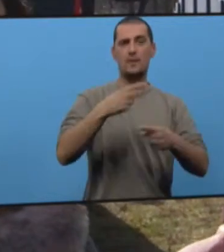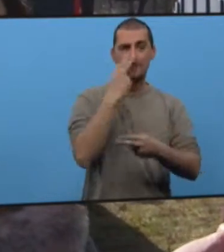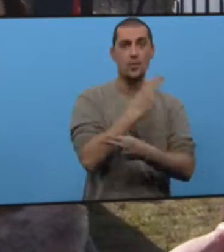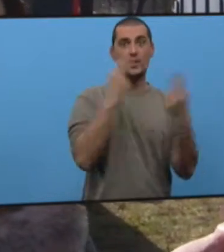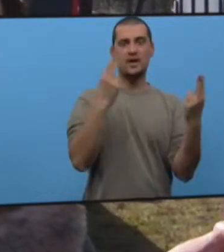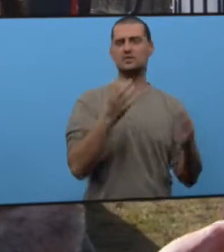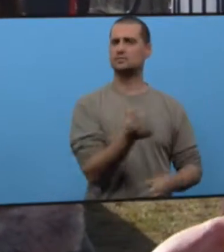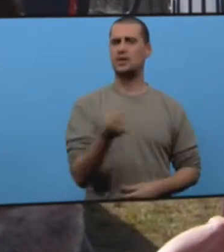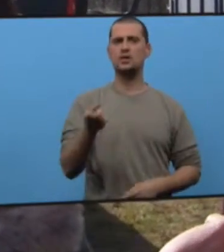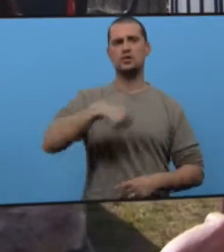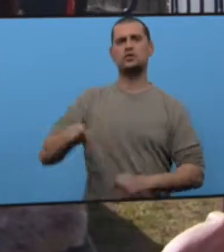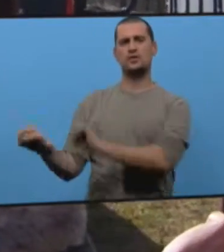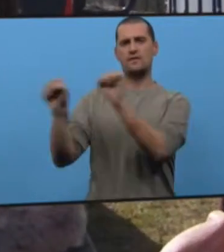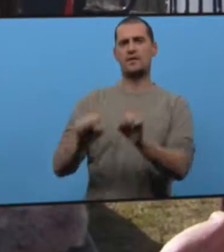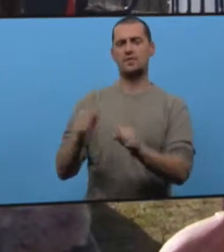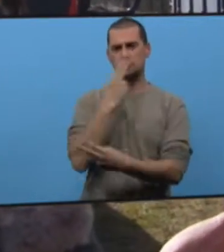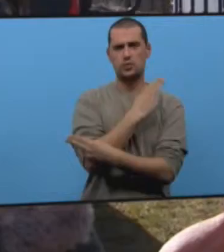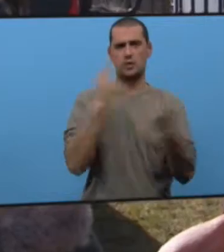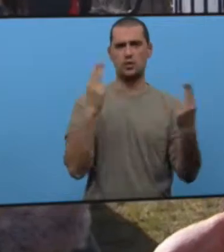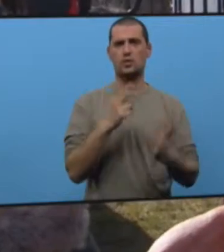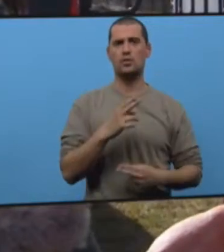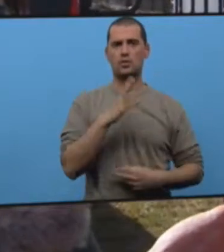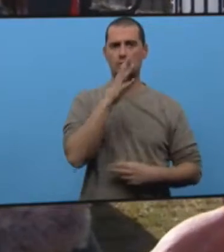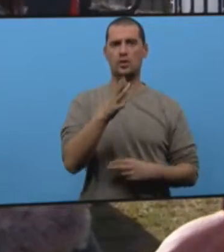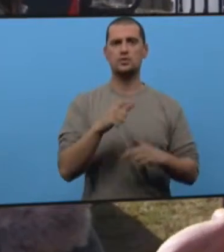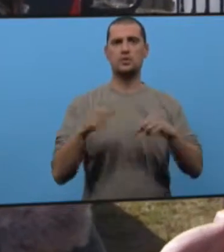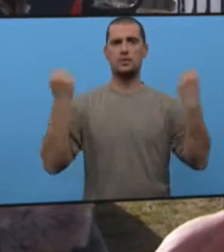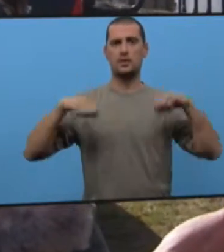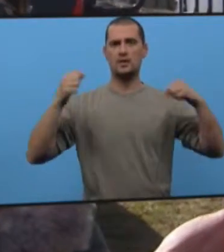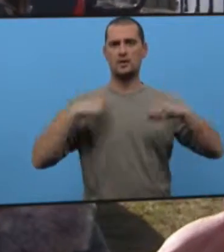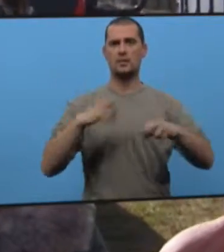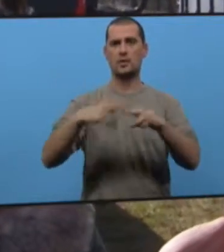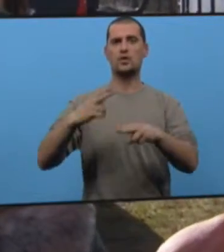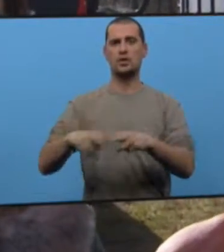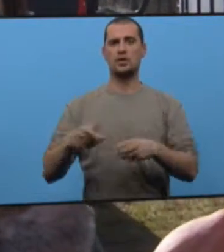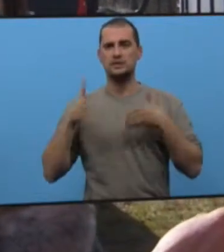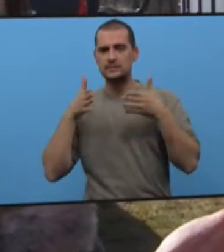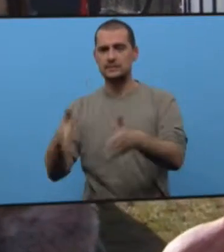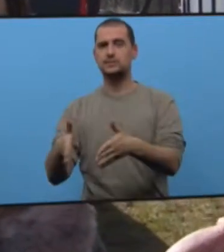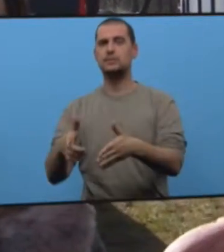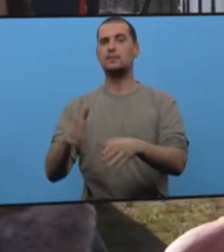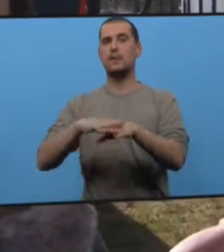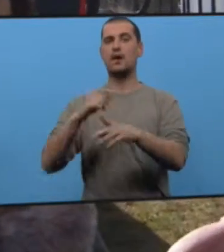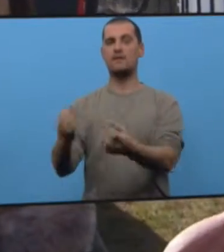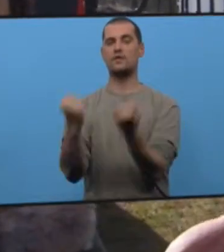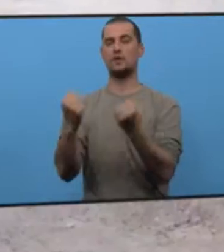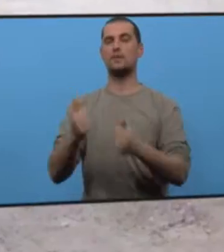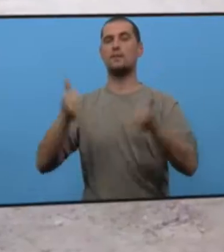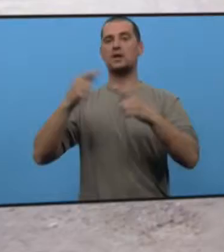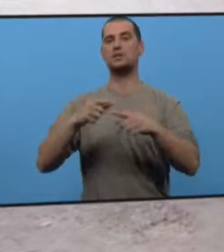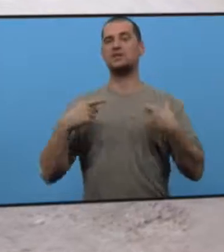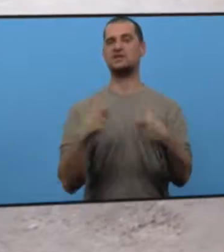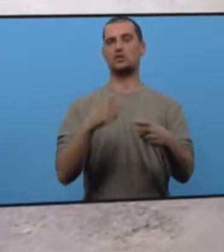portanto, os que defendemos o sector público temos que facelo poñendo en práctica políticas dirixidas precisamente a fortalecer o sector